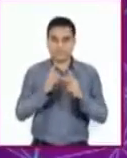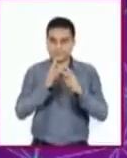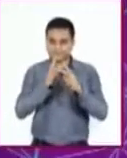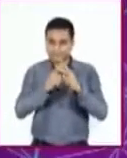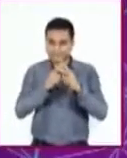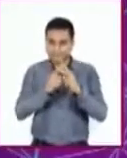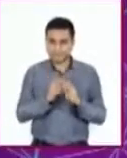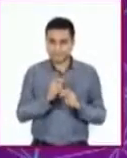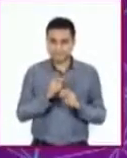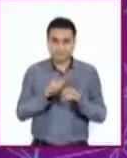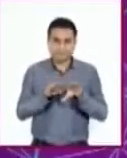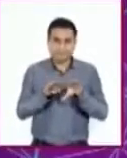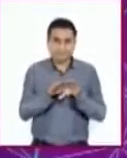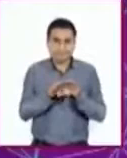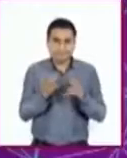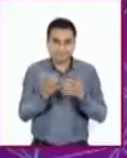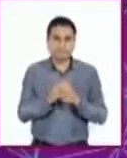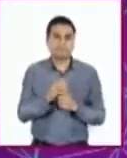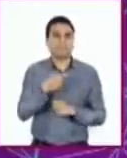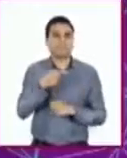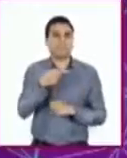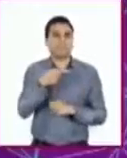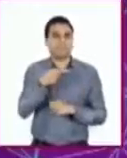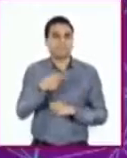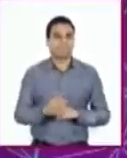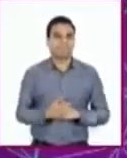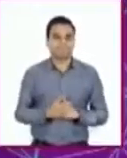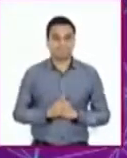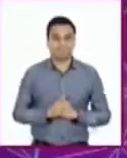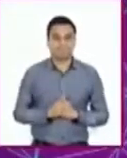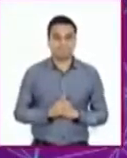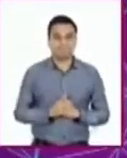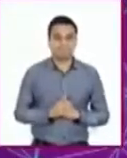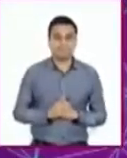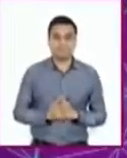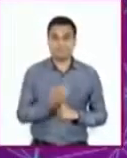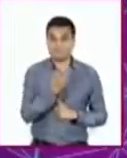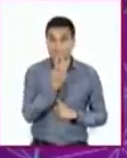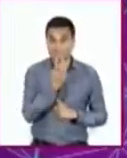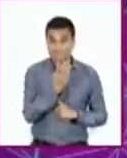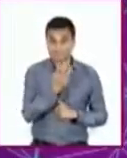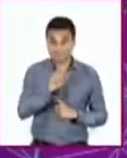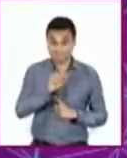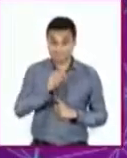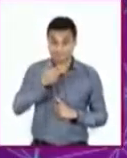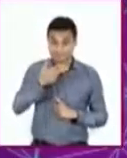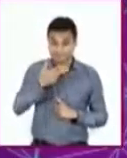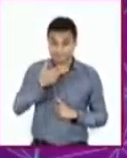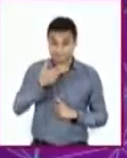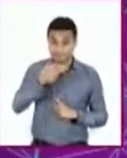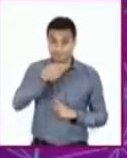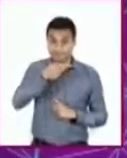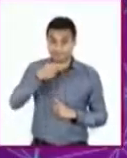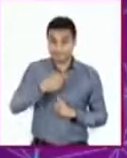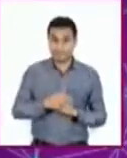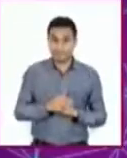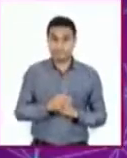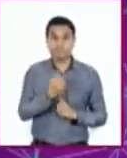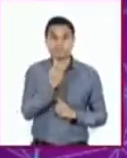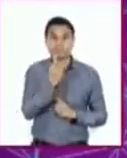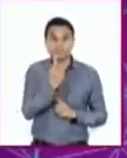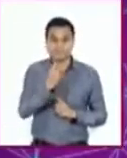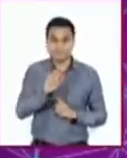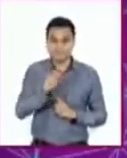que permite saber cuántos grados aumentó es 3 enteros 8 décimos menos 1 entero 6